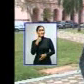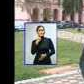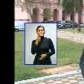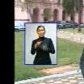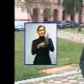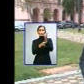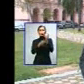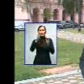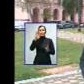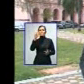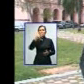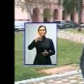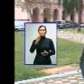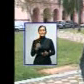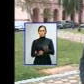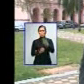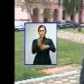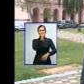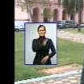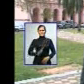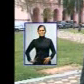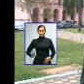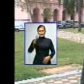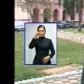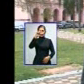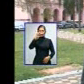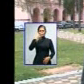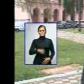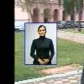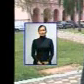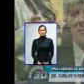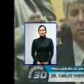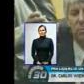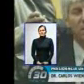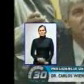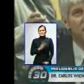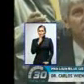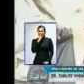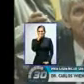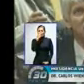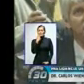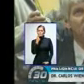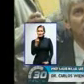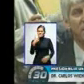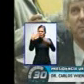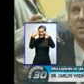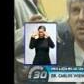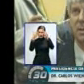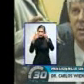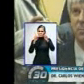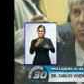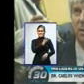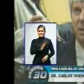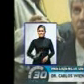doctor Carlos Viz, quien asume la presidencia del Instituto de Previsión Social. Quiero manifestar mi agradecimiento también al